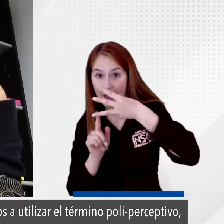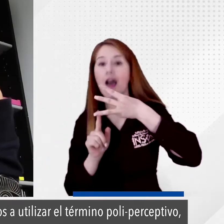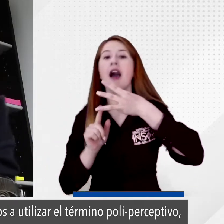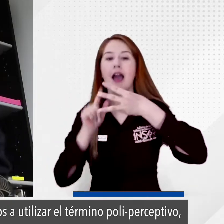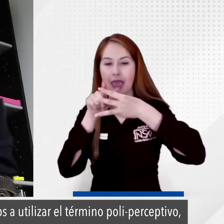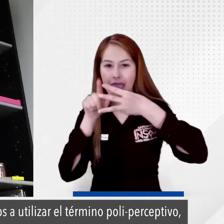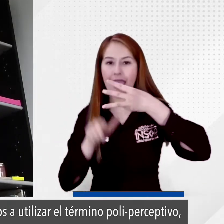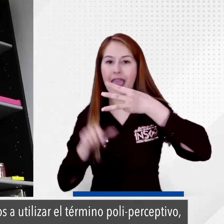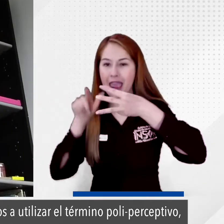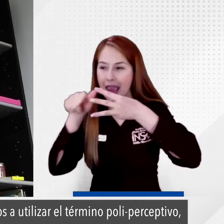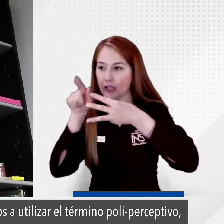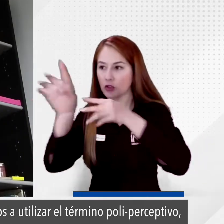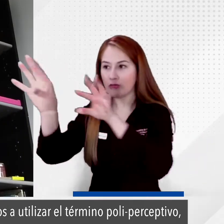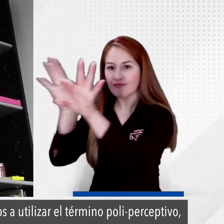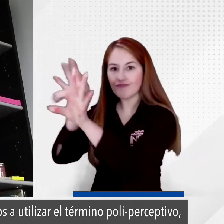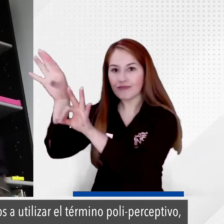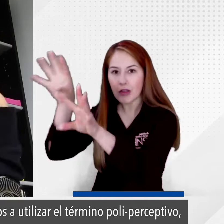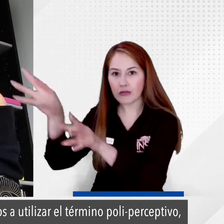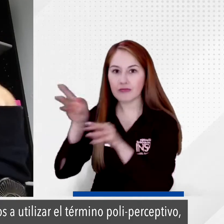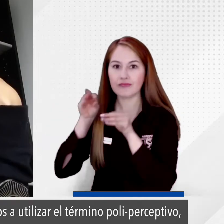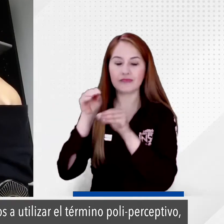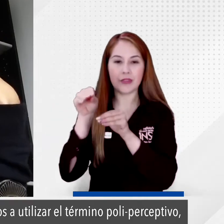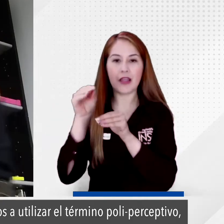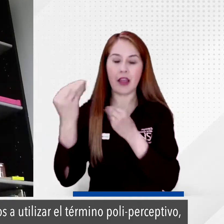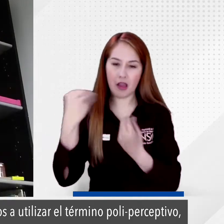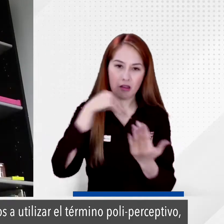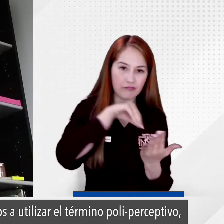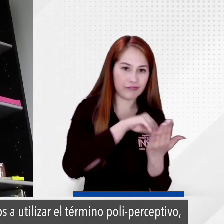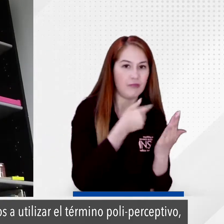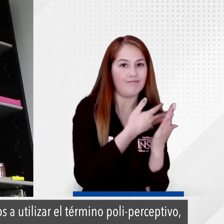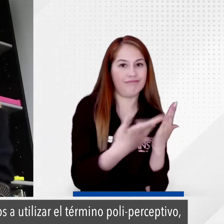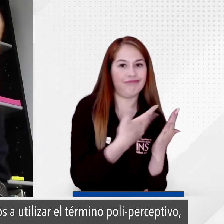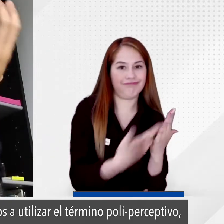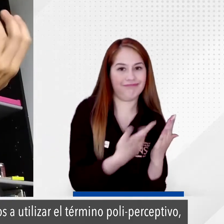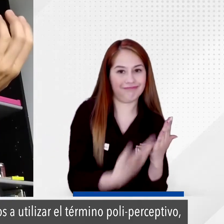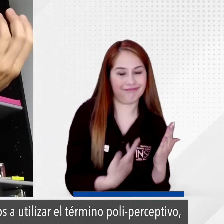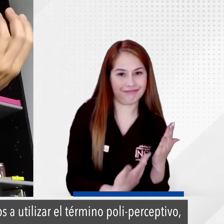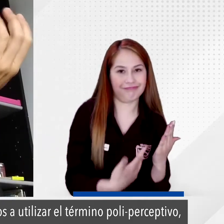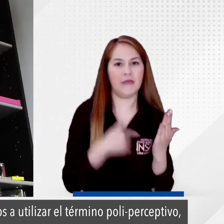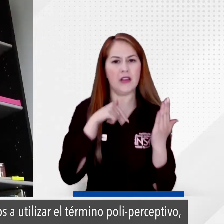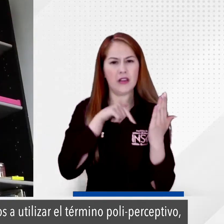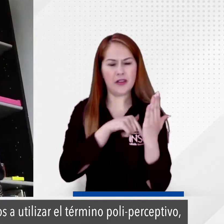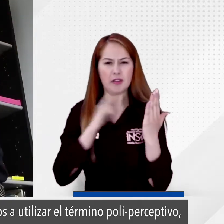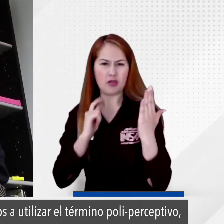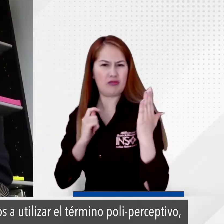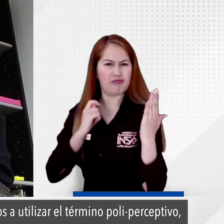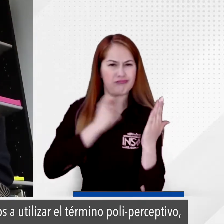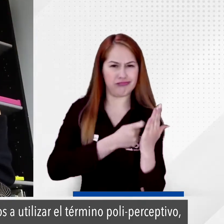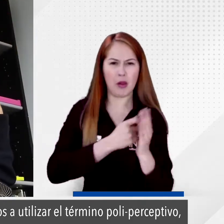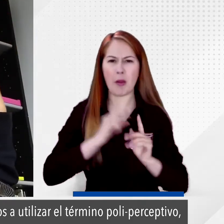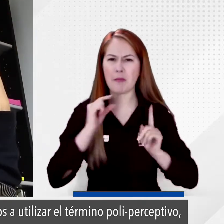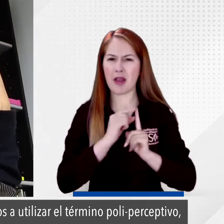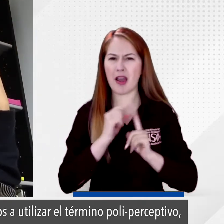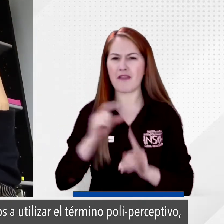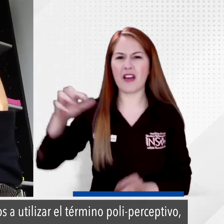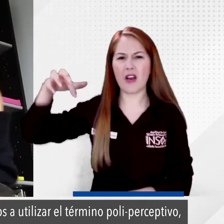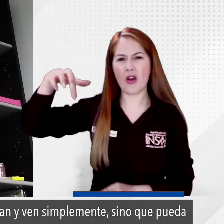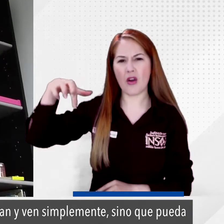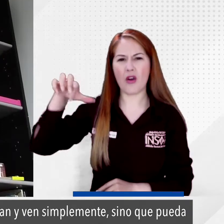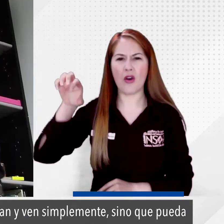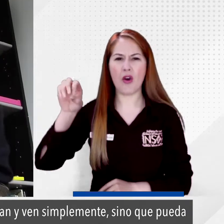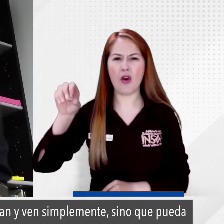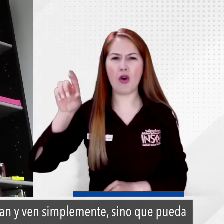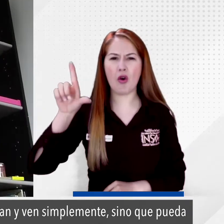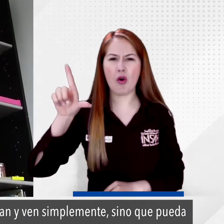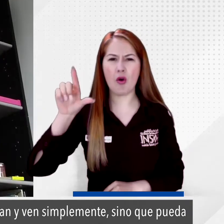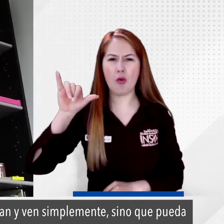con los topos? Nosotros empezamos a utilizar el término de poliperceptivo. Queremos que la experiencia sea poliperceptiva,